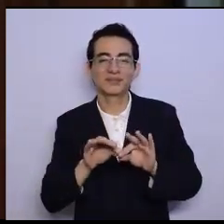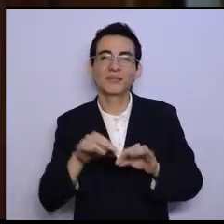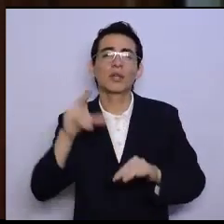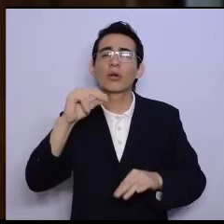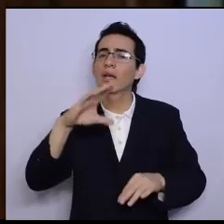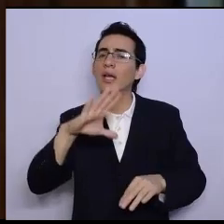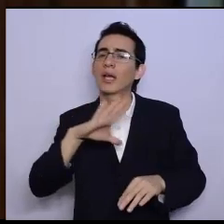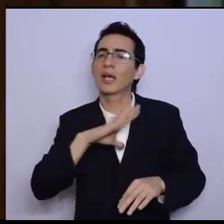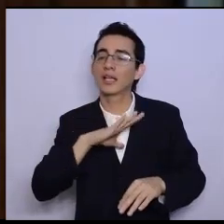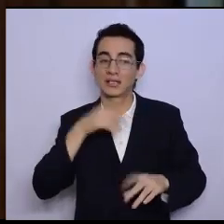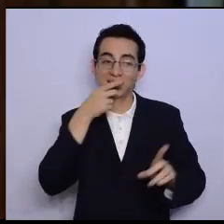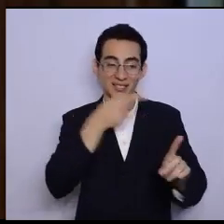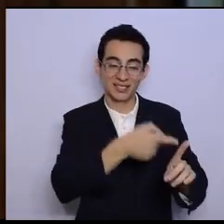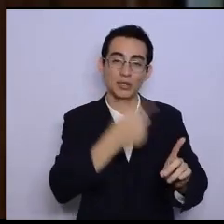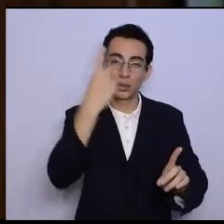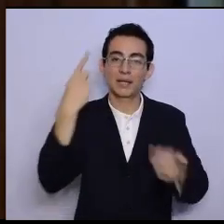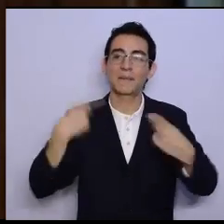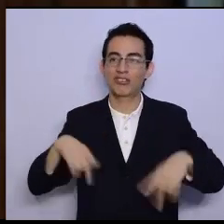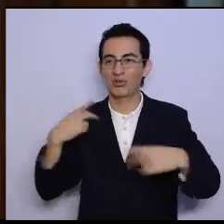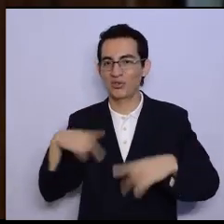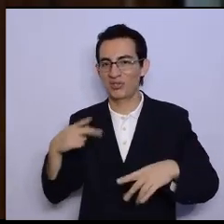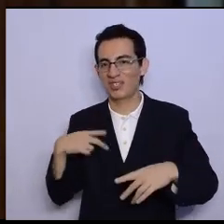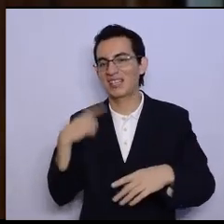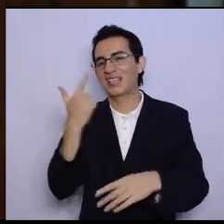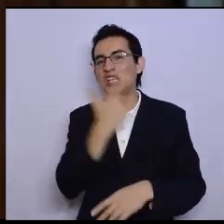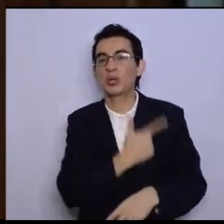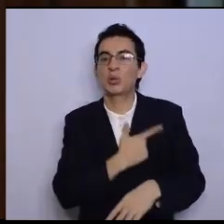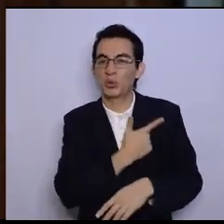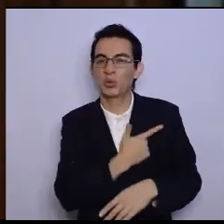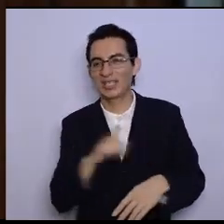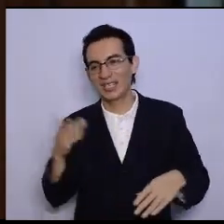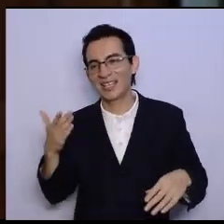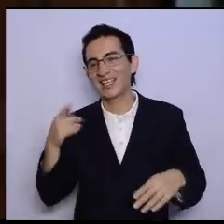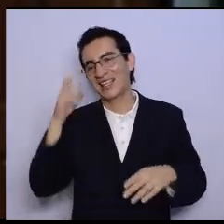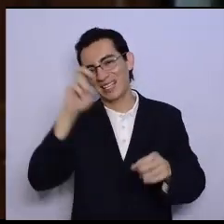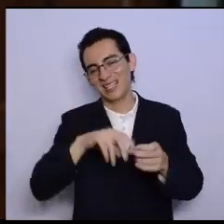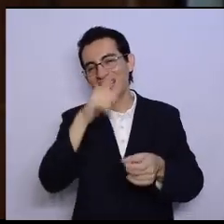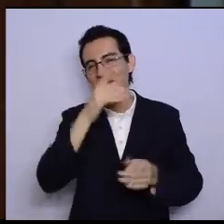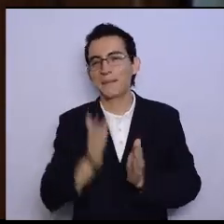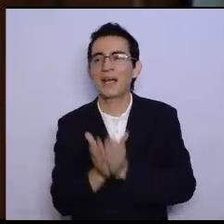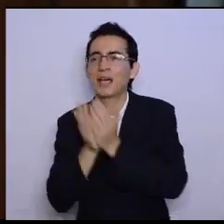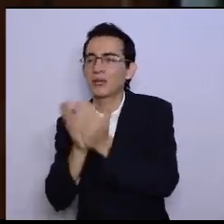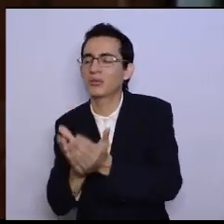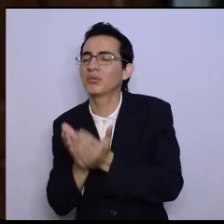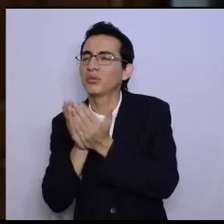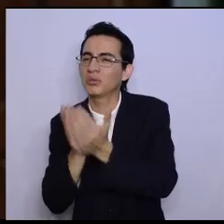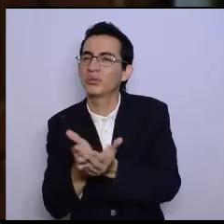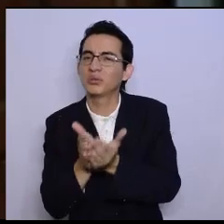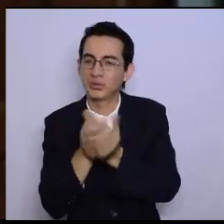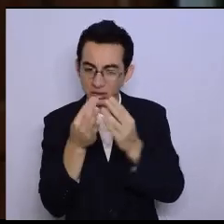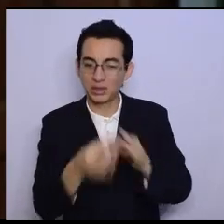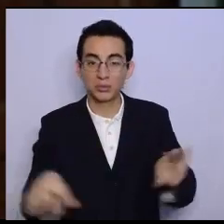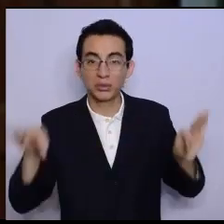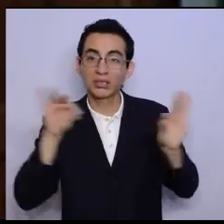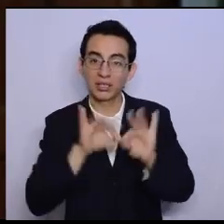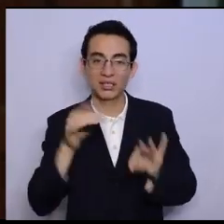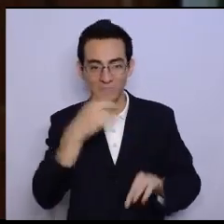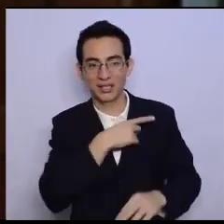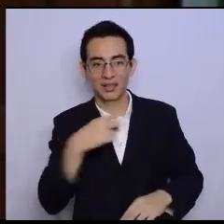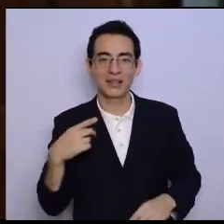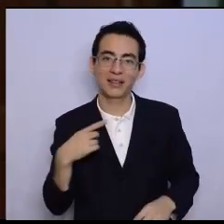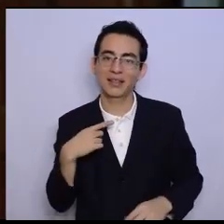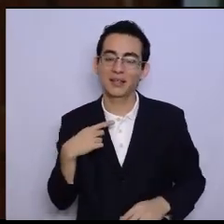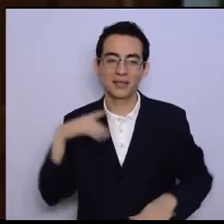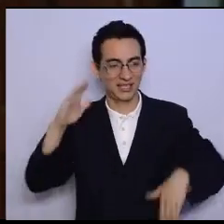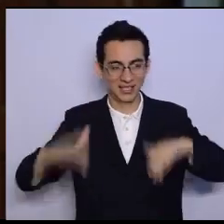pescador que no sepa nadar. Pero el asunto es que aunque sepa nadar, cuando el mar está embravecido,